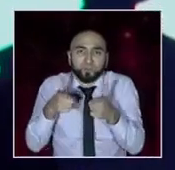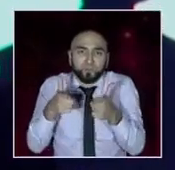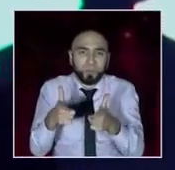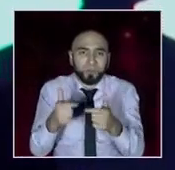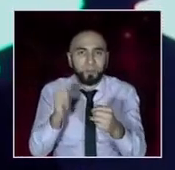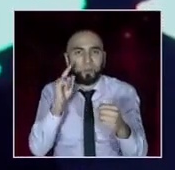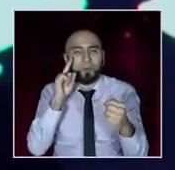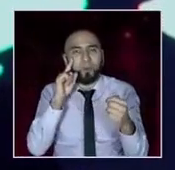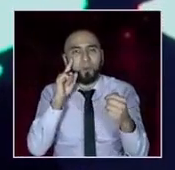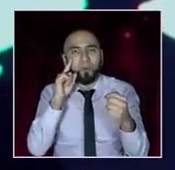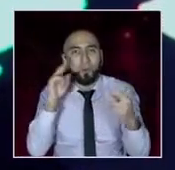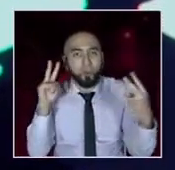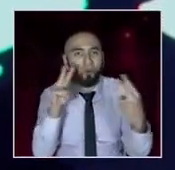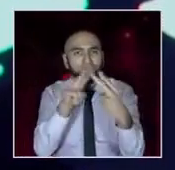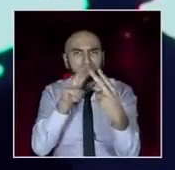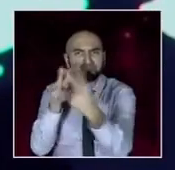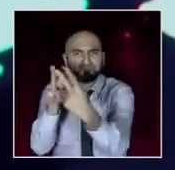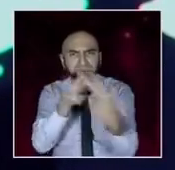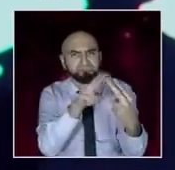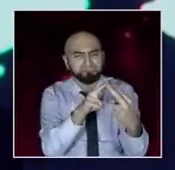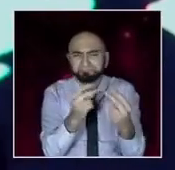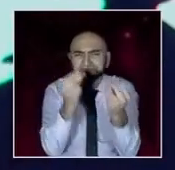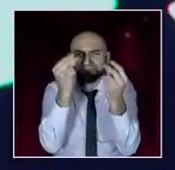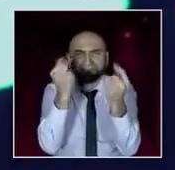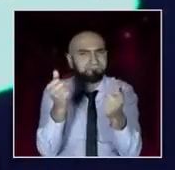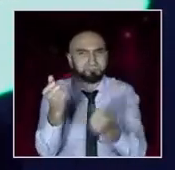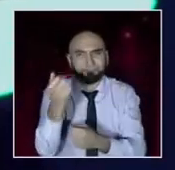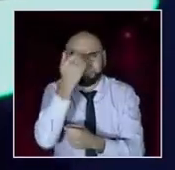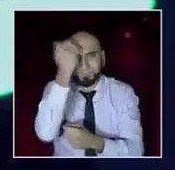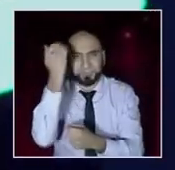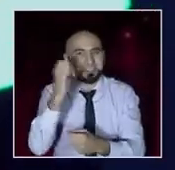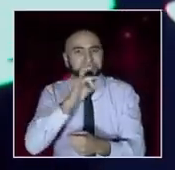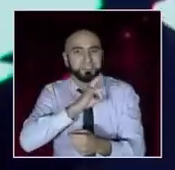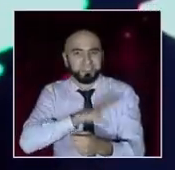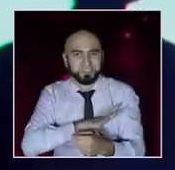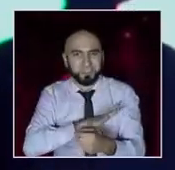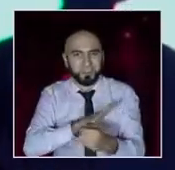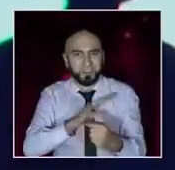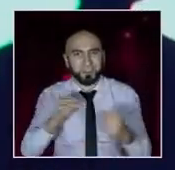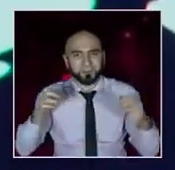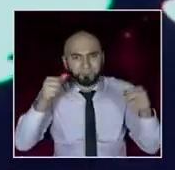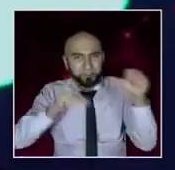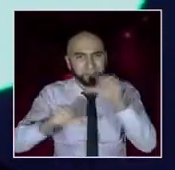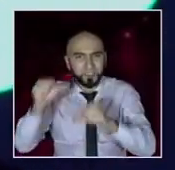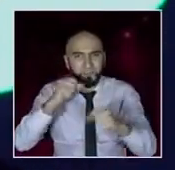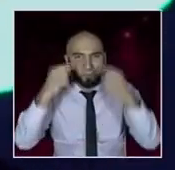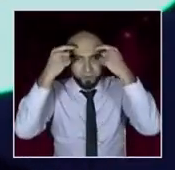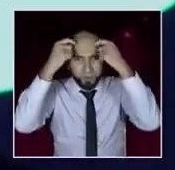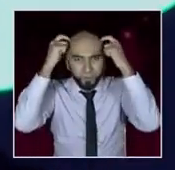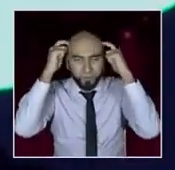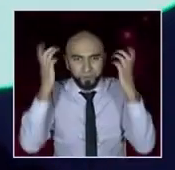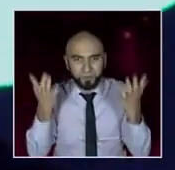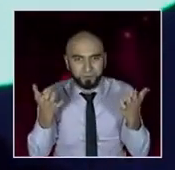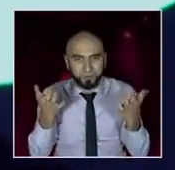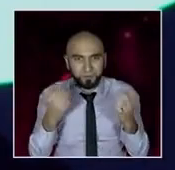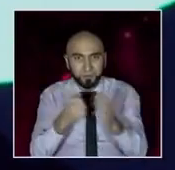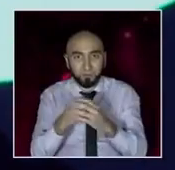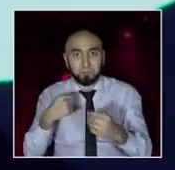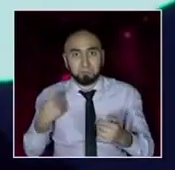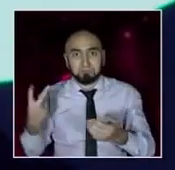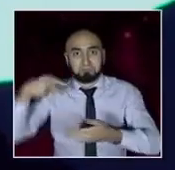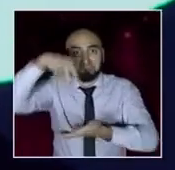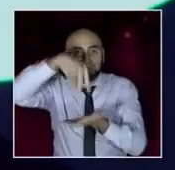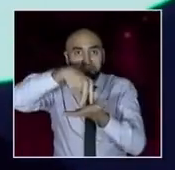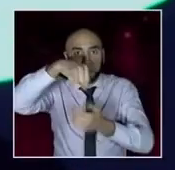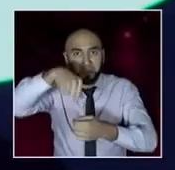un gran número de brillantes neurocientíficos de Chile. Estar aquí no es un privilegio personal,